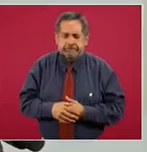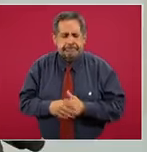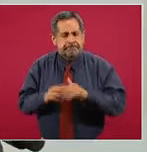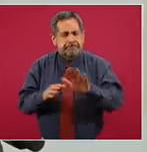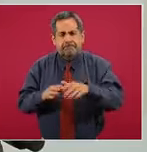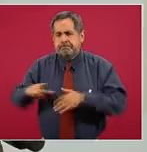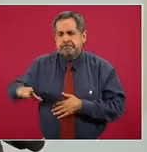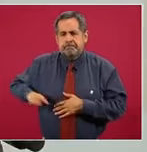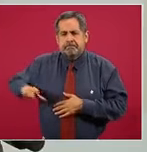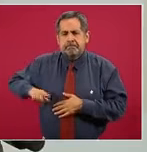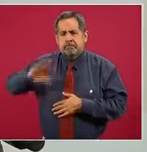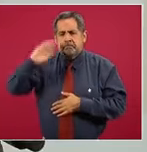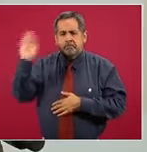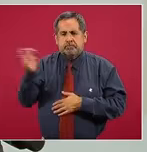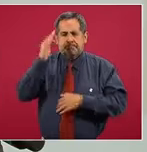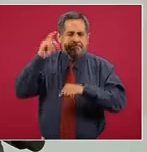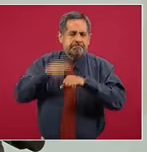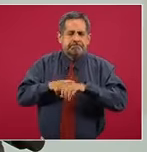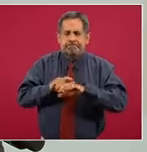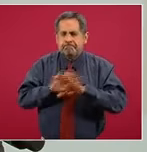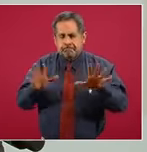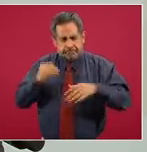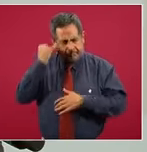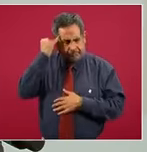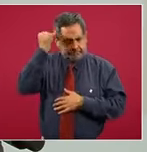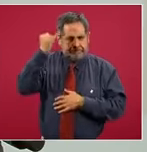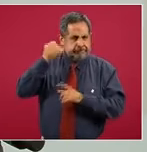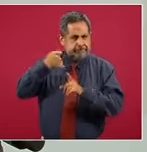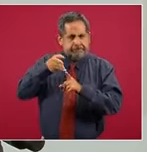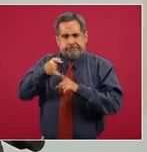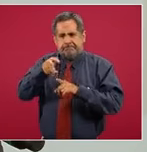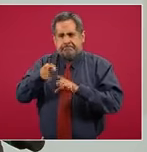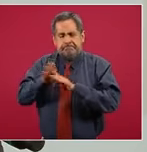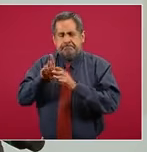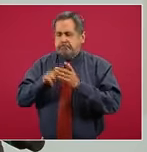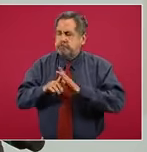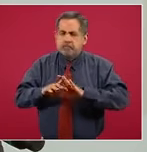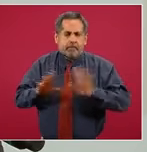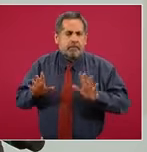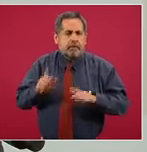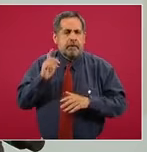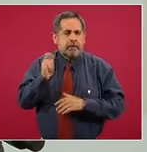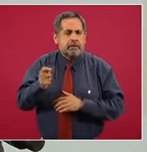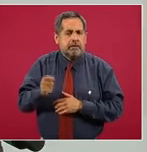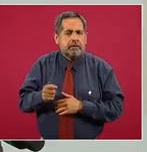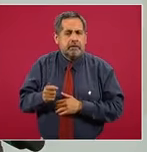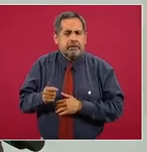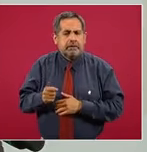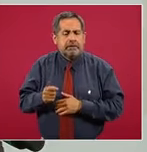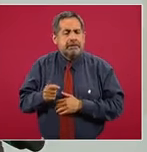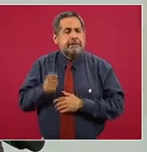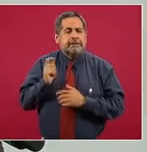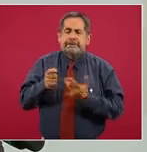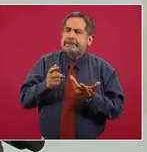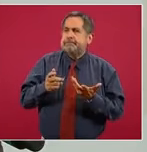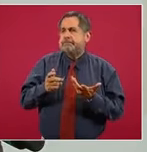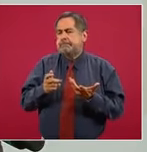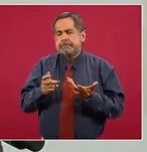federal siempre hemos tenido y mantenido la postura de que la